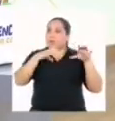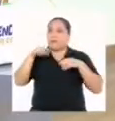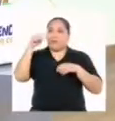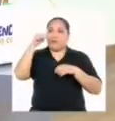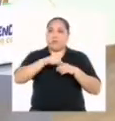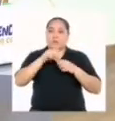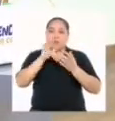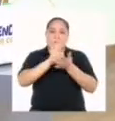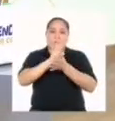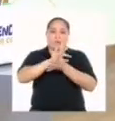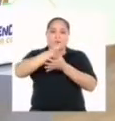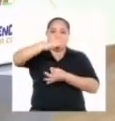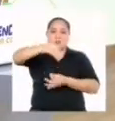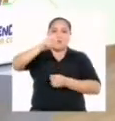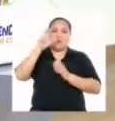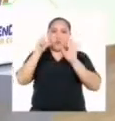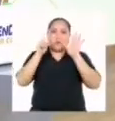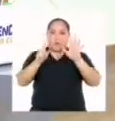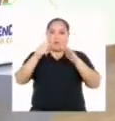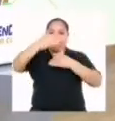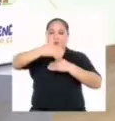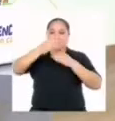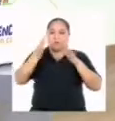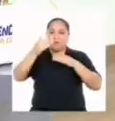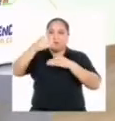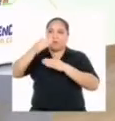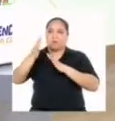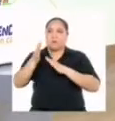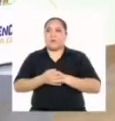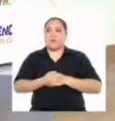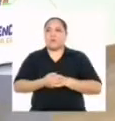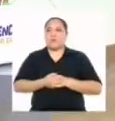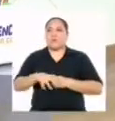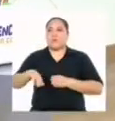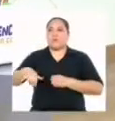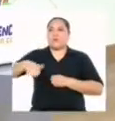pasado y aquí están mis 6 cuadrados congruentes.